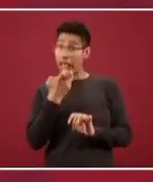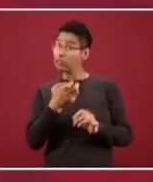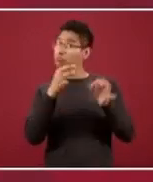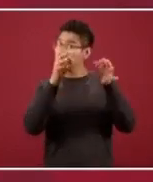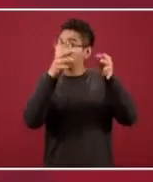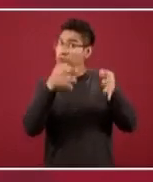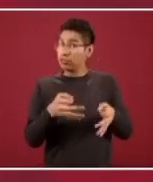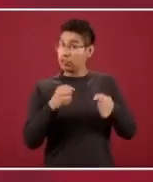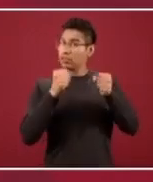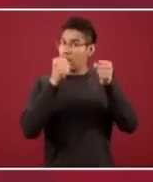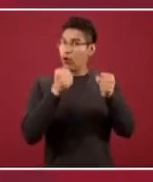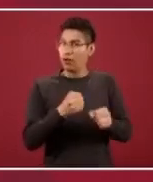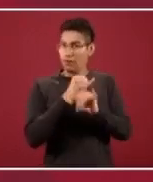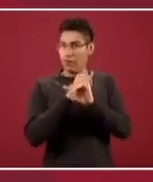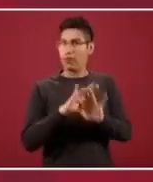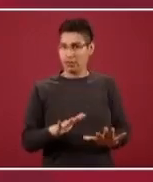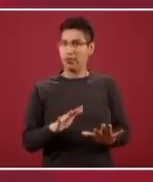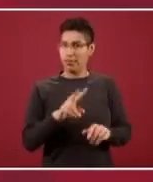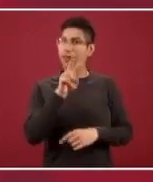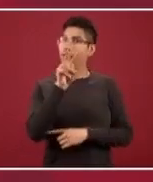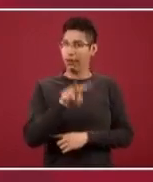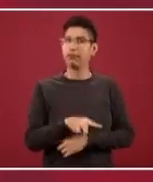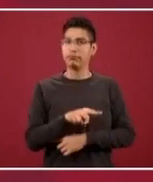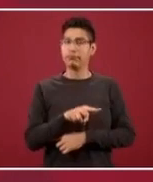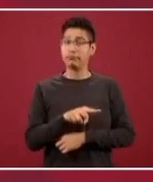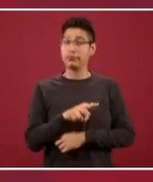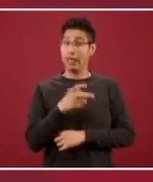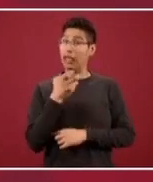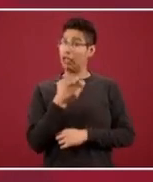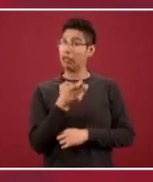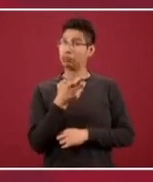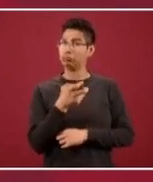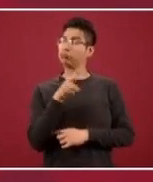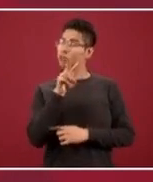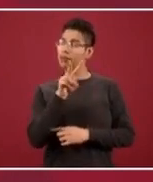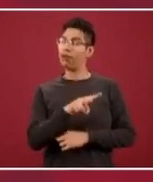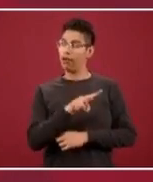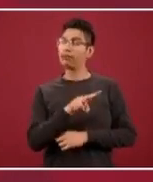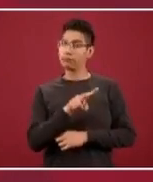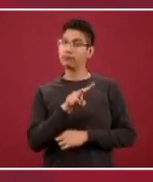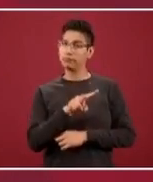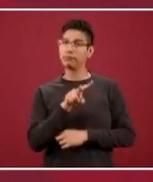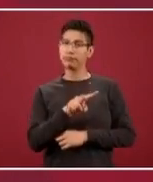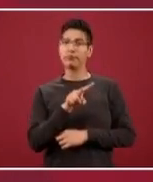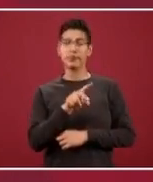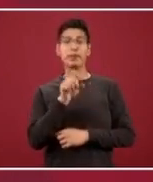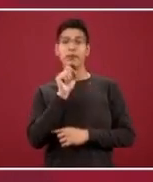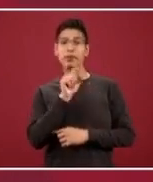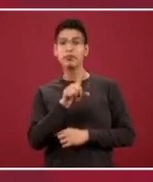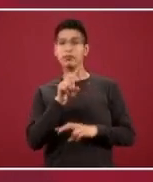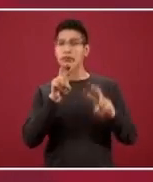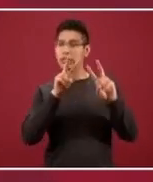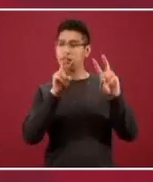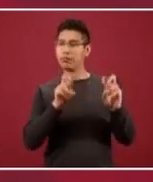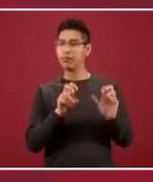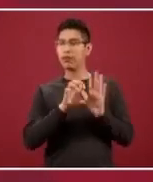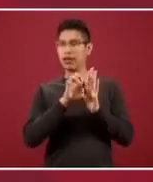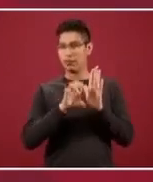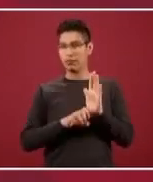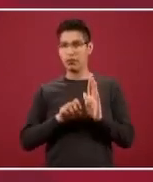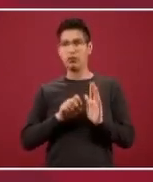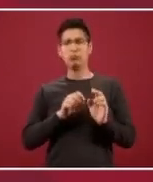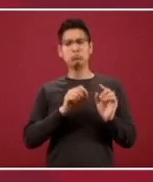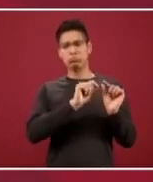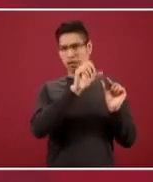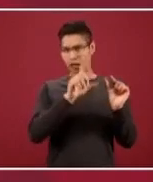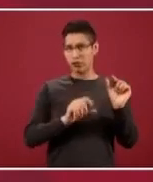poder tener realmente el contexto real de lo que está ocurriendo al respecto, tanto del panorama nacional